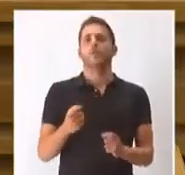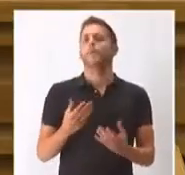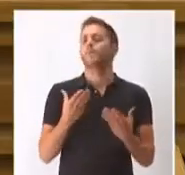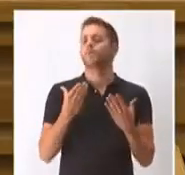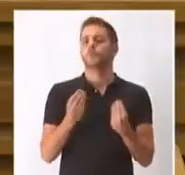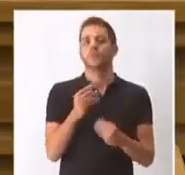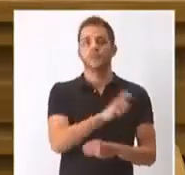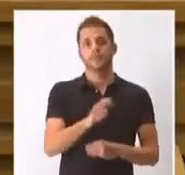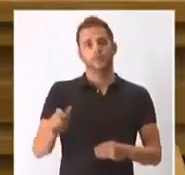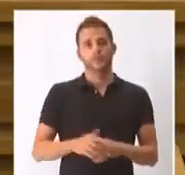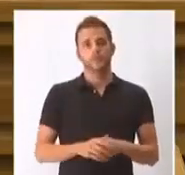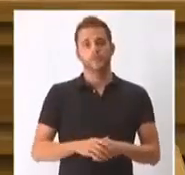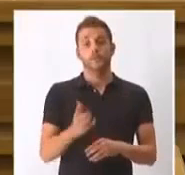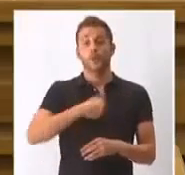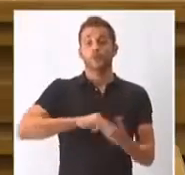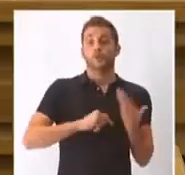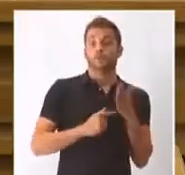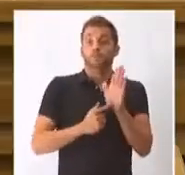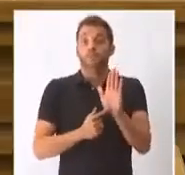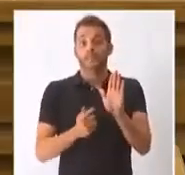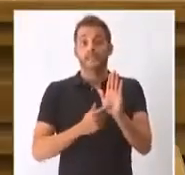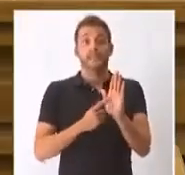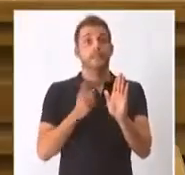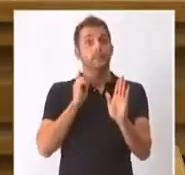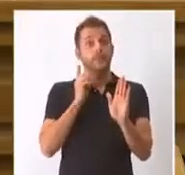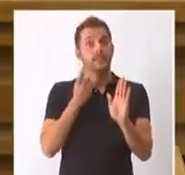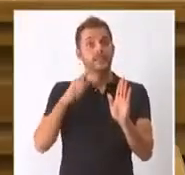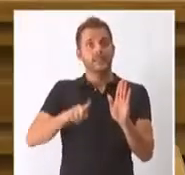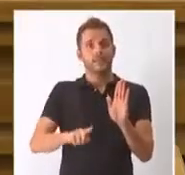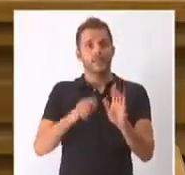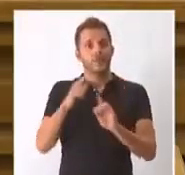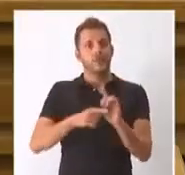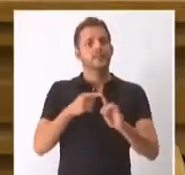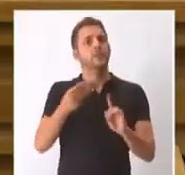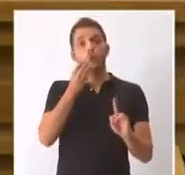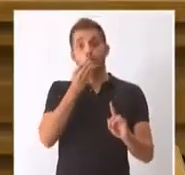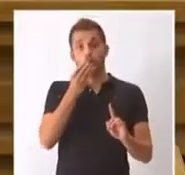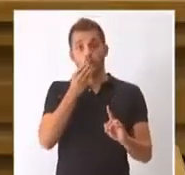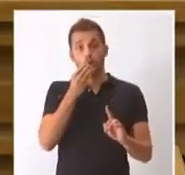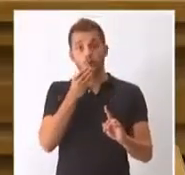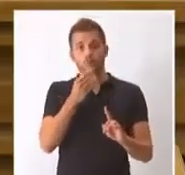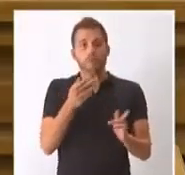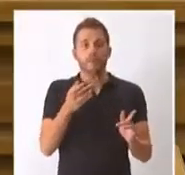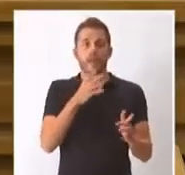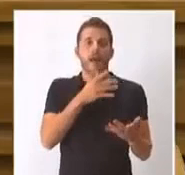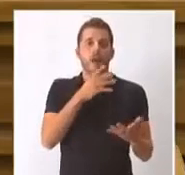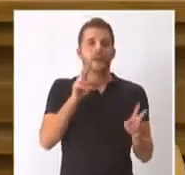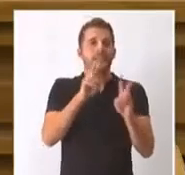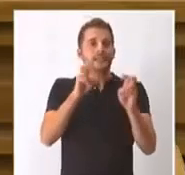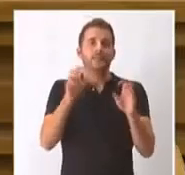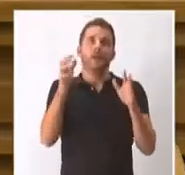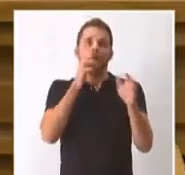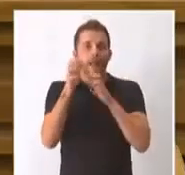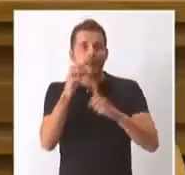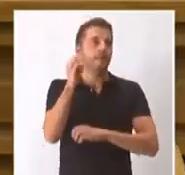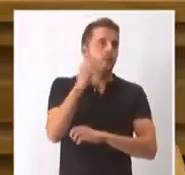plantear dentro de esto y puestos a poner teléfonos también retomar uno de consumo que tiene mucho que ver con las quejas supongo que ahora hay por la luz por la